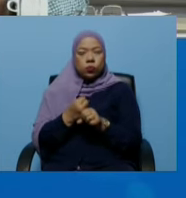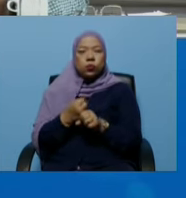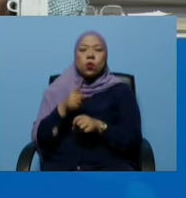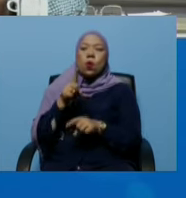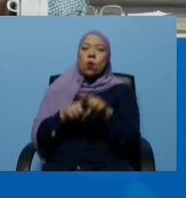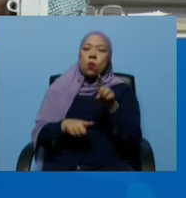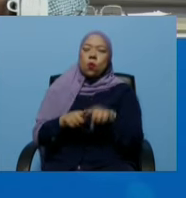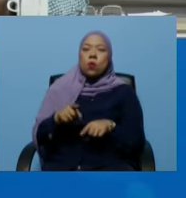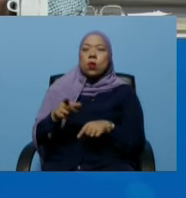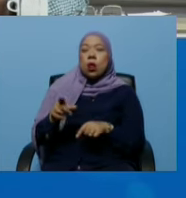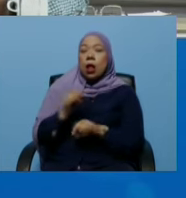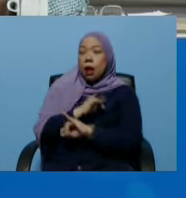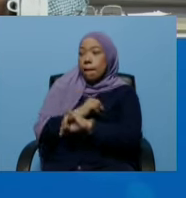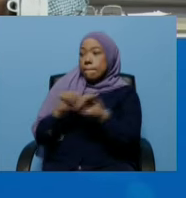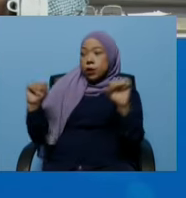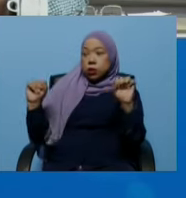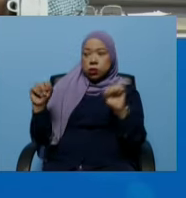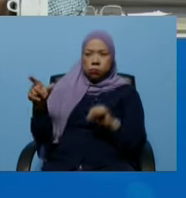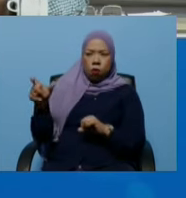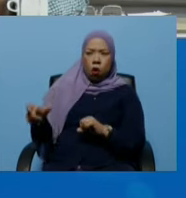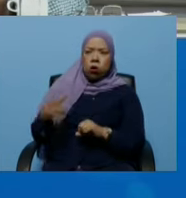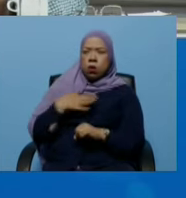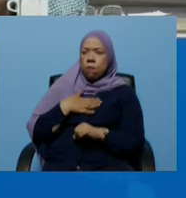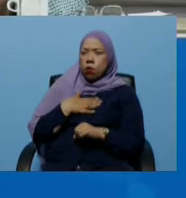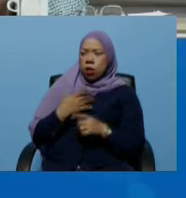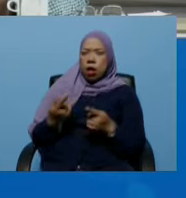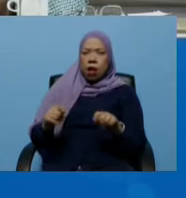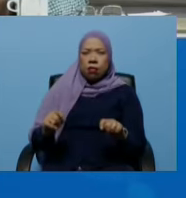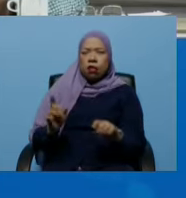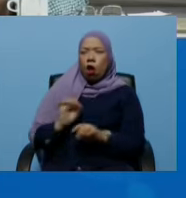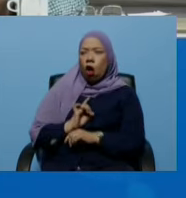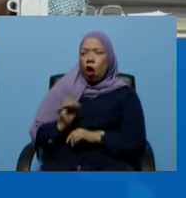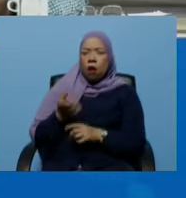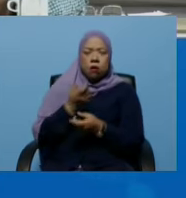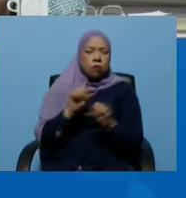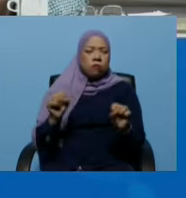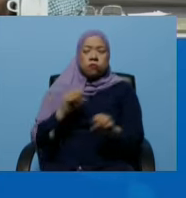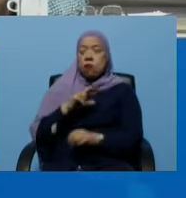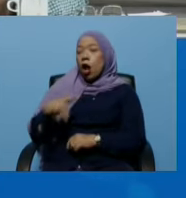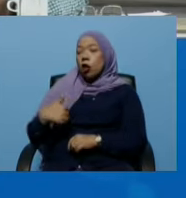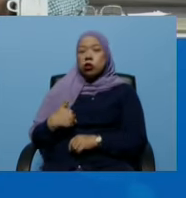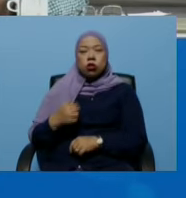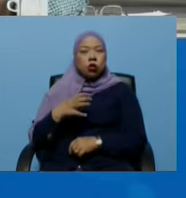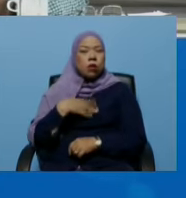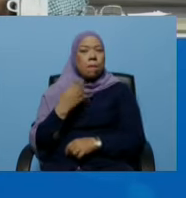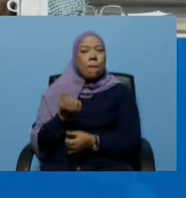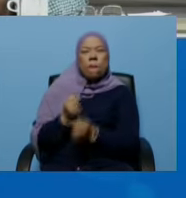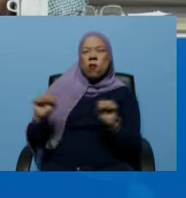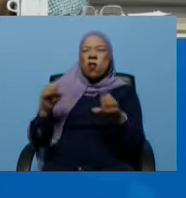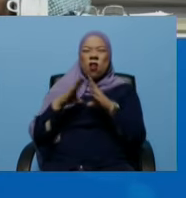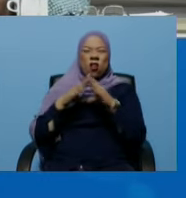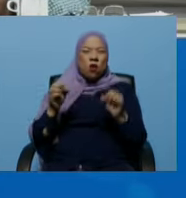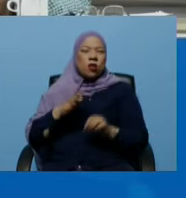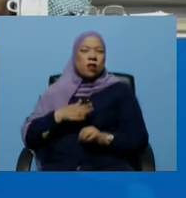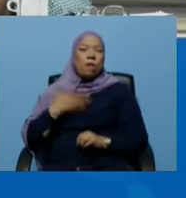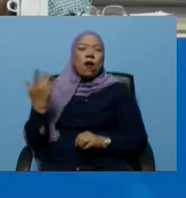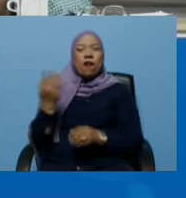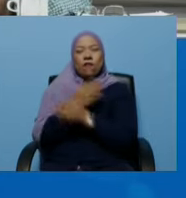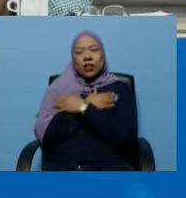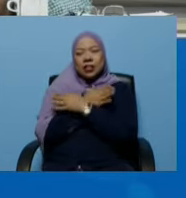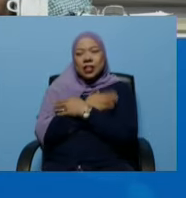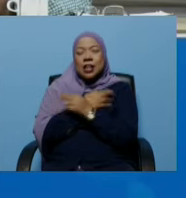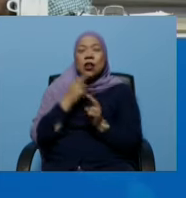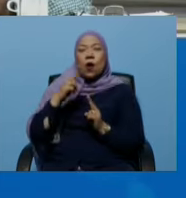muchos dijeron que era imposible. Para nosotros no hay nada imposible. Felicitaciones, San Antonio del